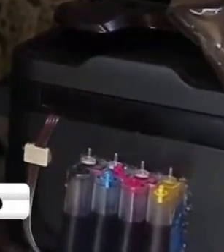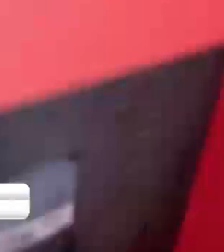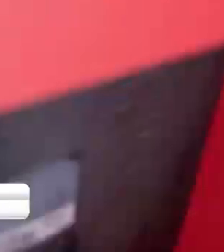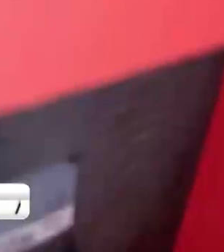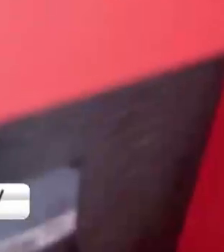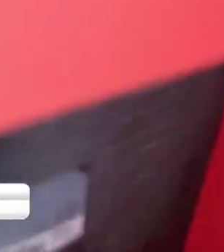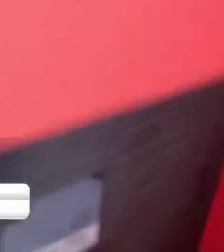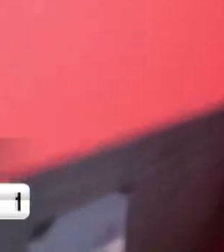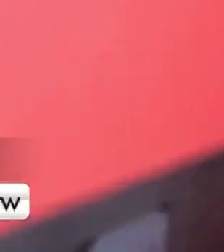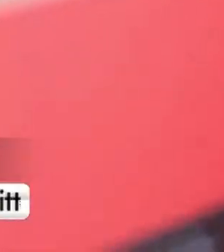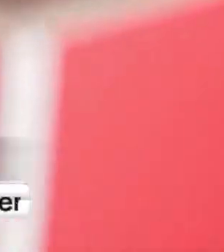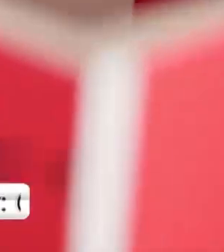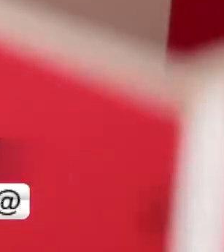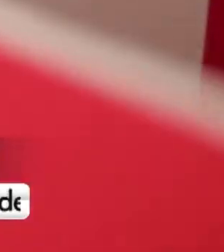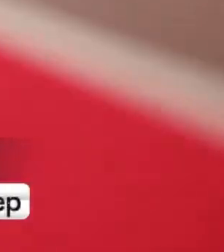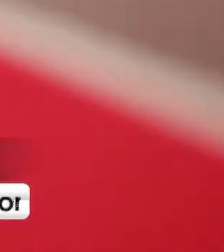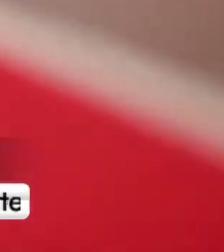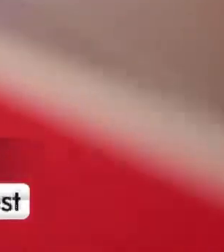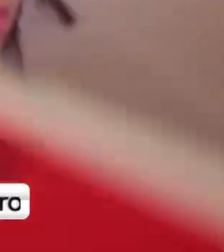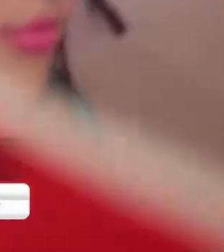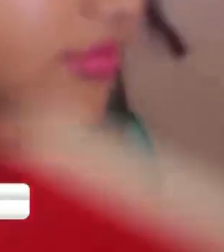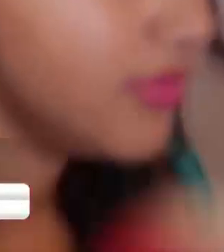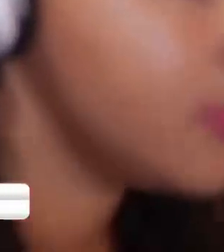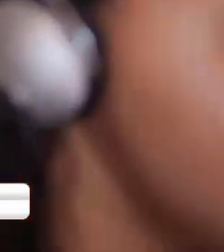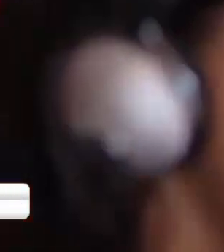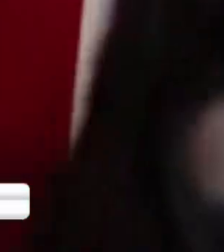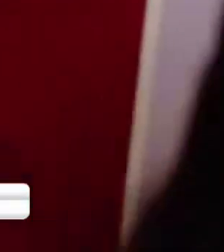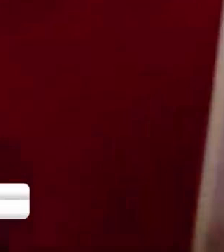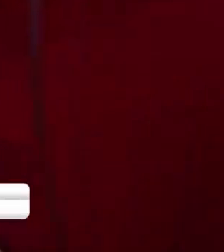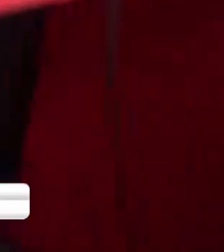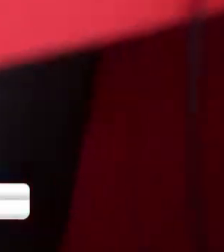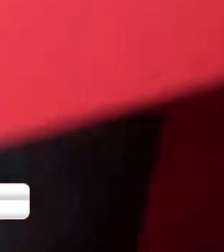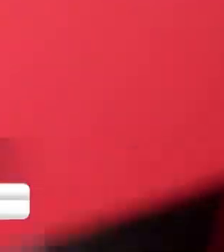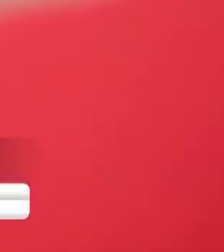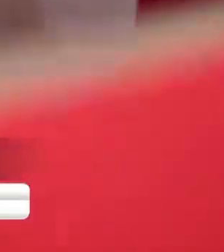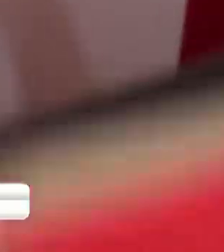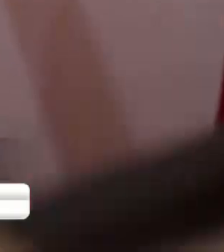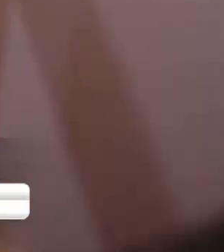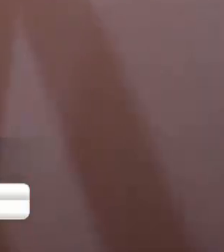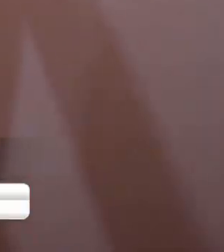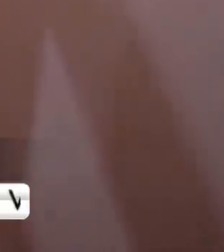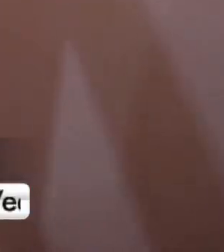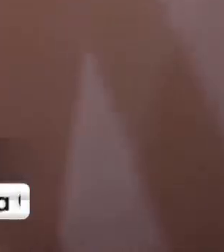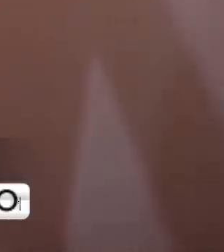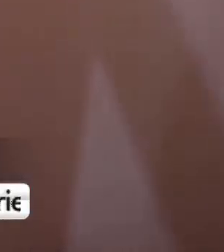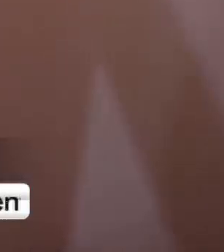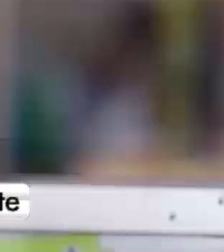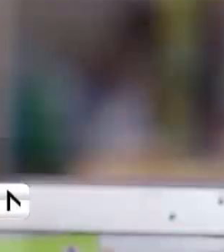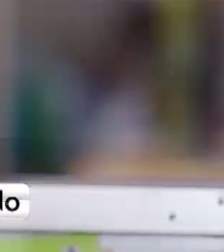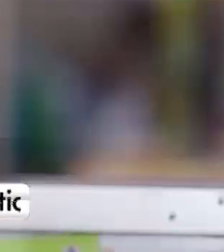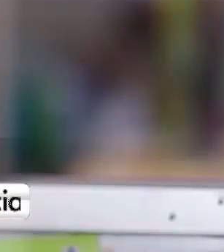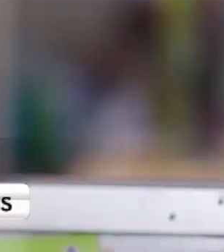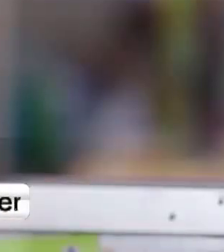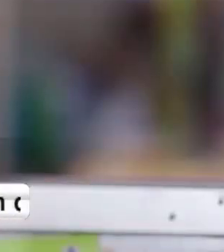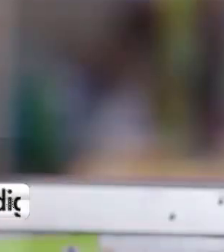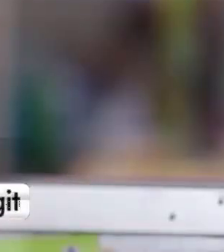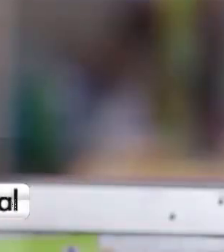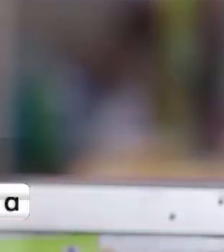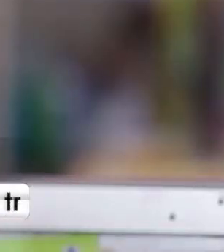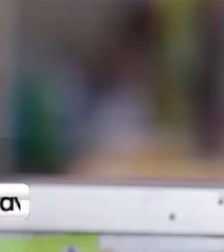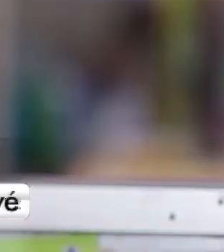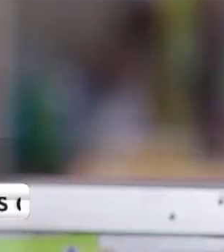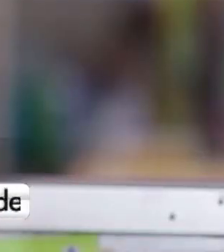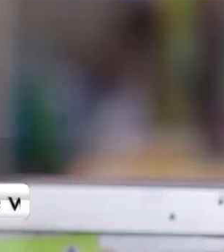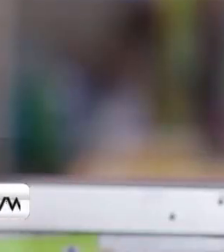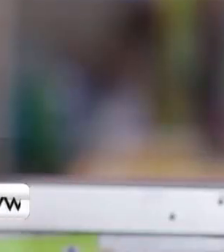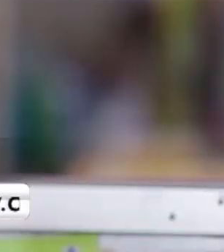el mejoramiento de mi establecimiento, ya que con la ayuda de él pues me van a entregar una